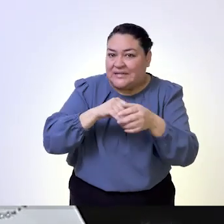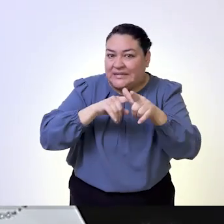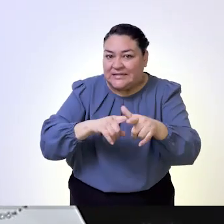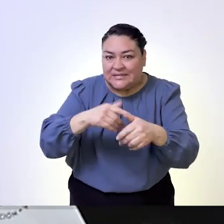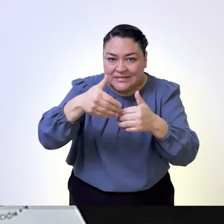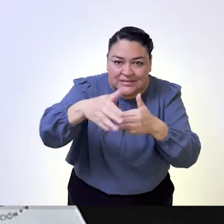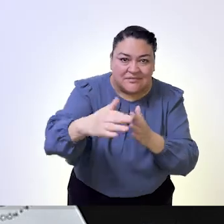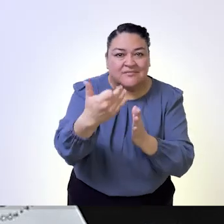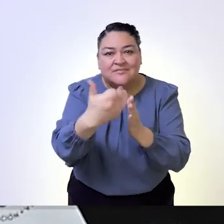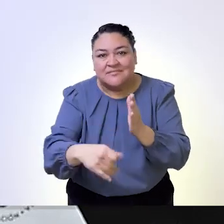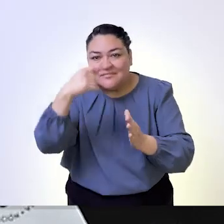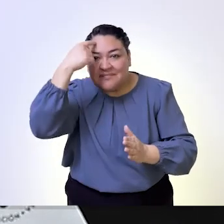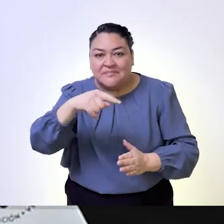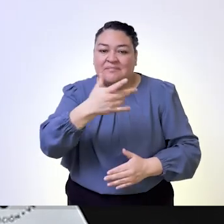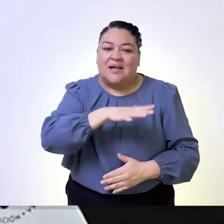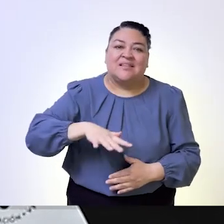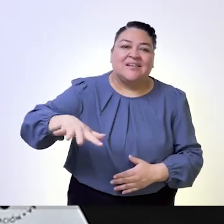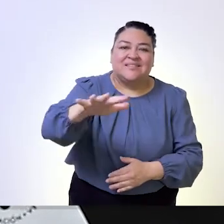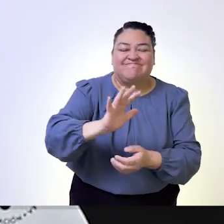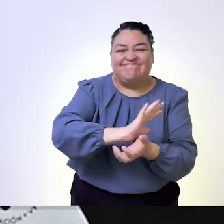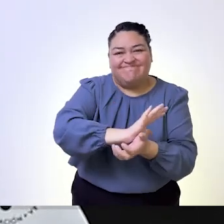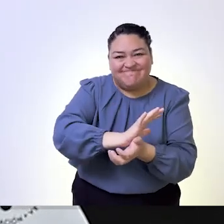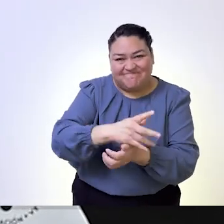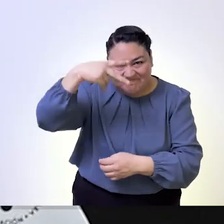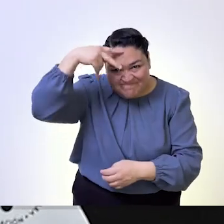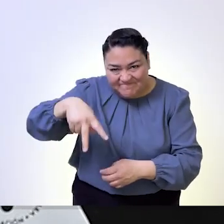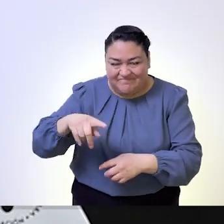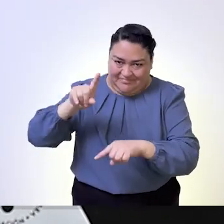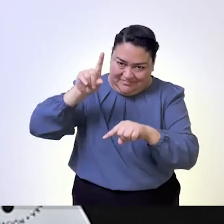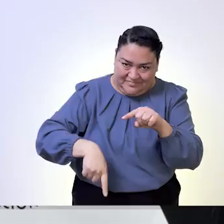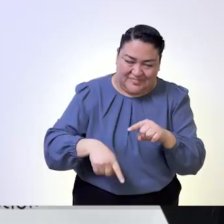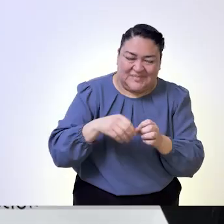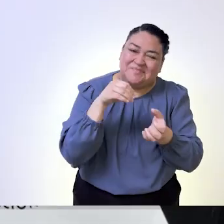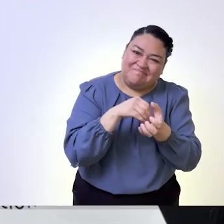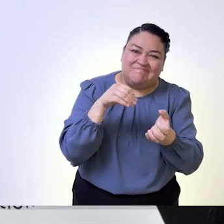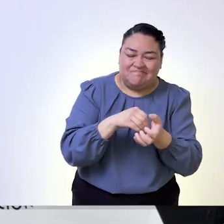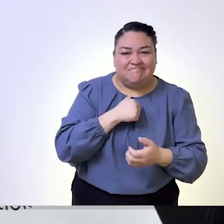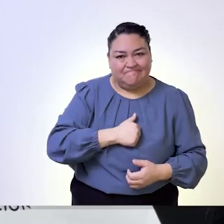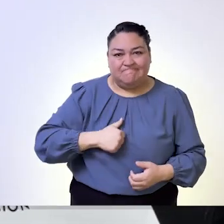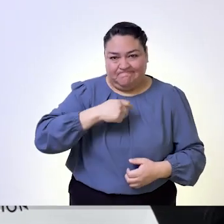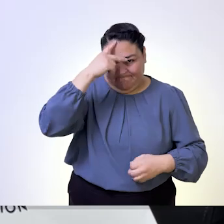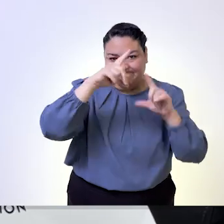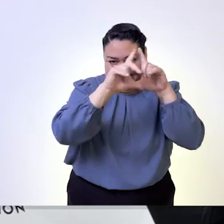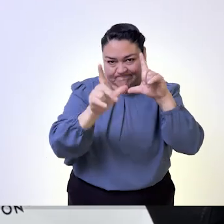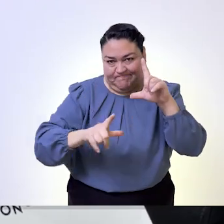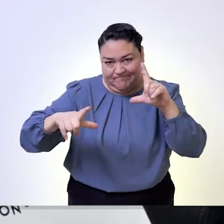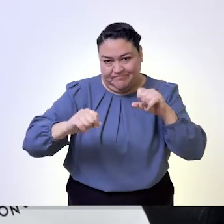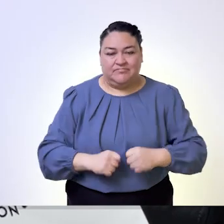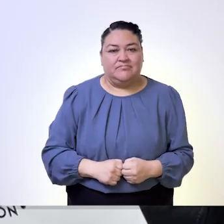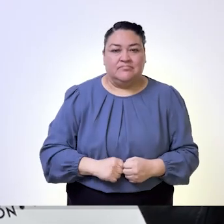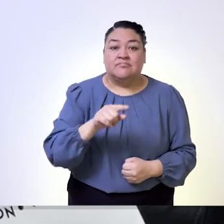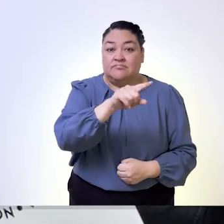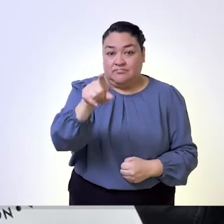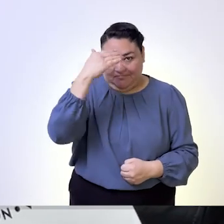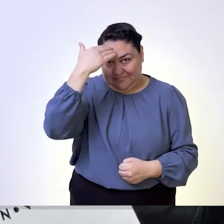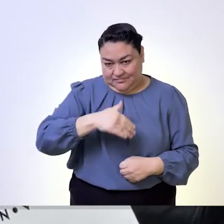aún debe seguir desarrollando para combatir el problema público de la discriminación en México que aún persiste en nuestro país.